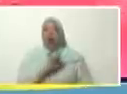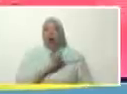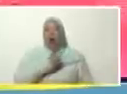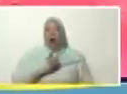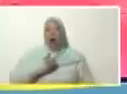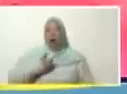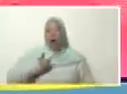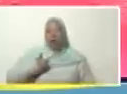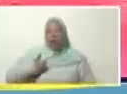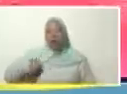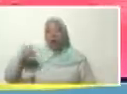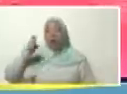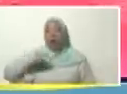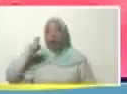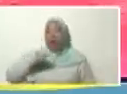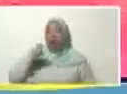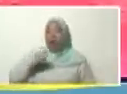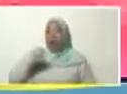por necesidad.